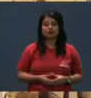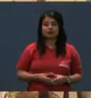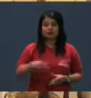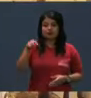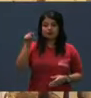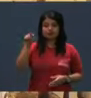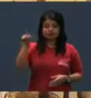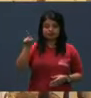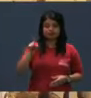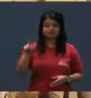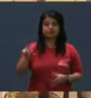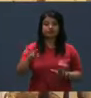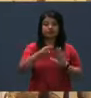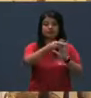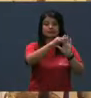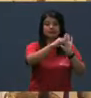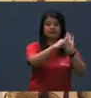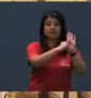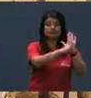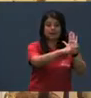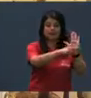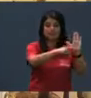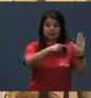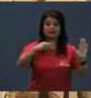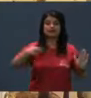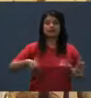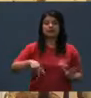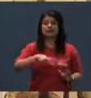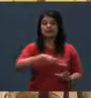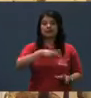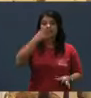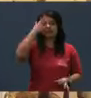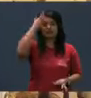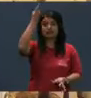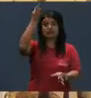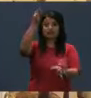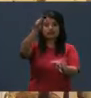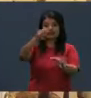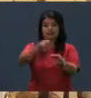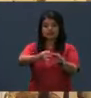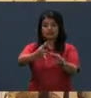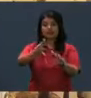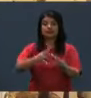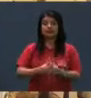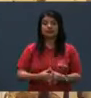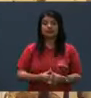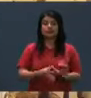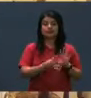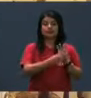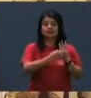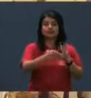Este es el sacramento de nuestra fe.